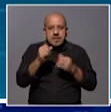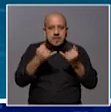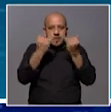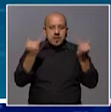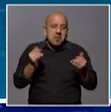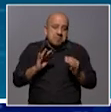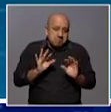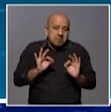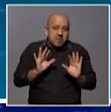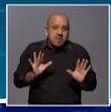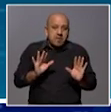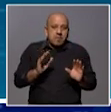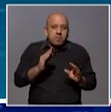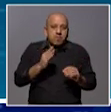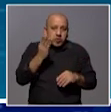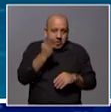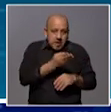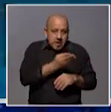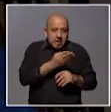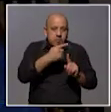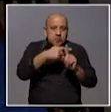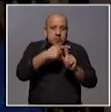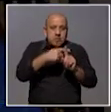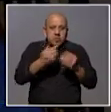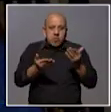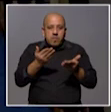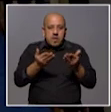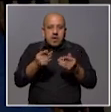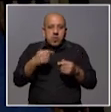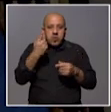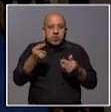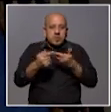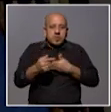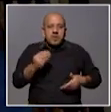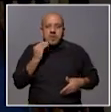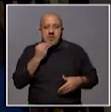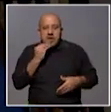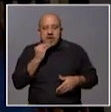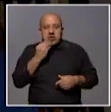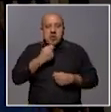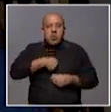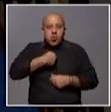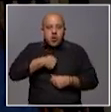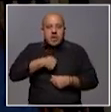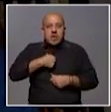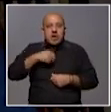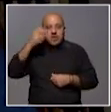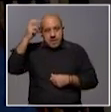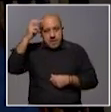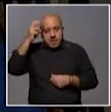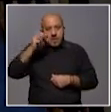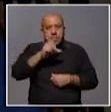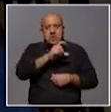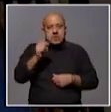popularidad si se compara con con presidentes anteriores va a llevar que si mujica a los cien días tenían